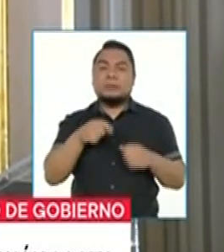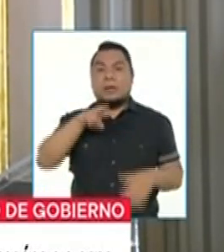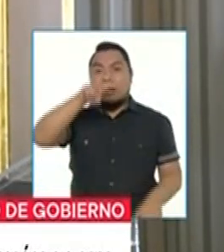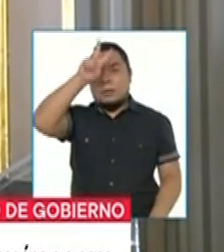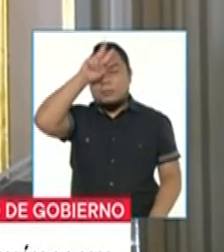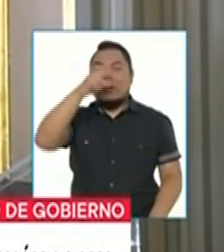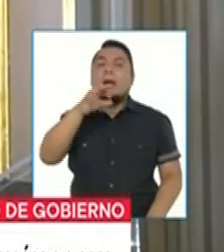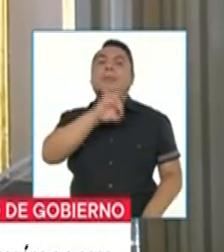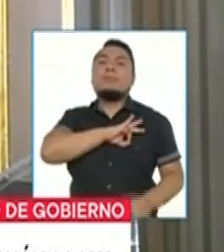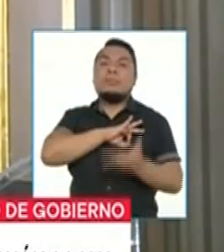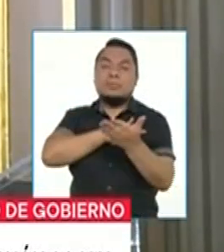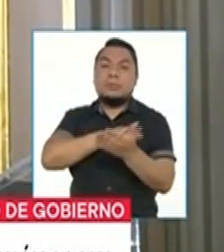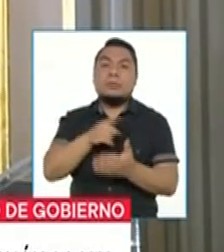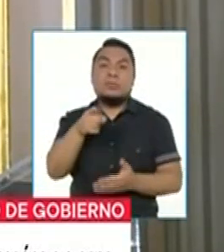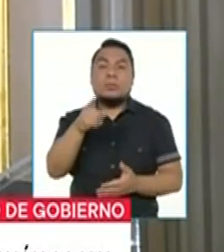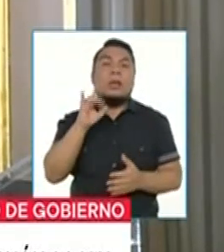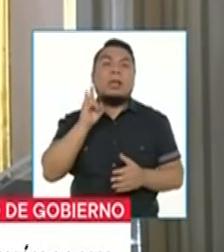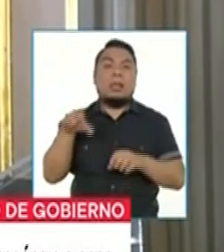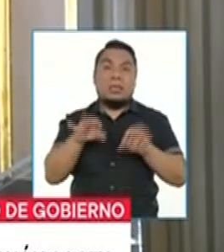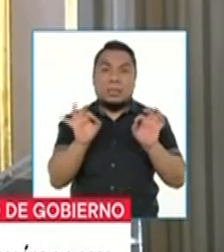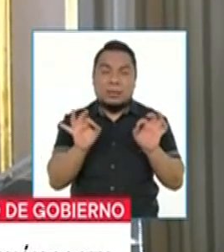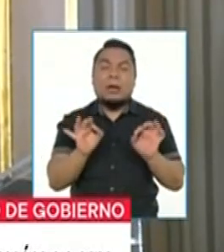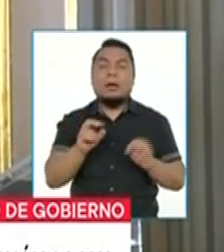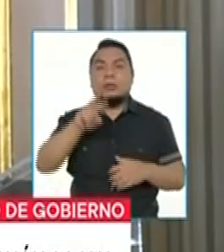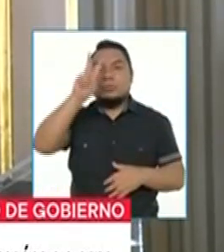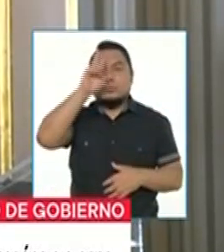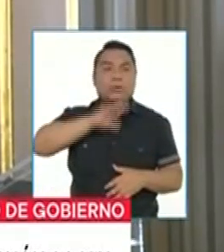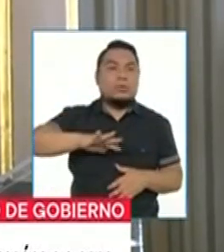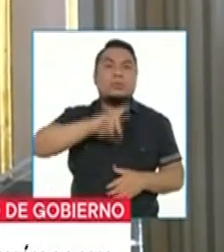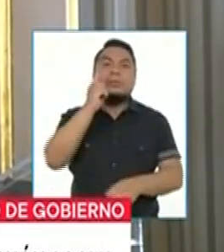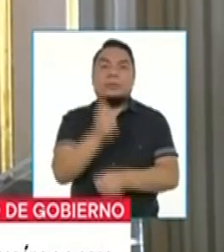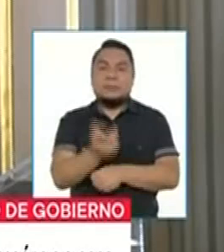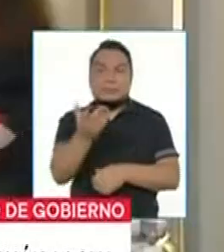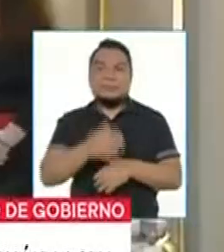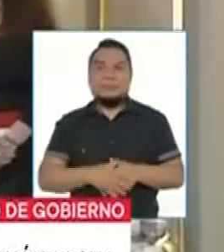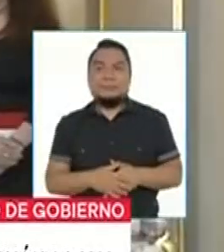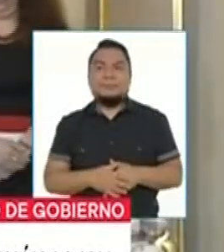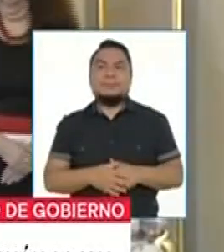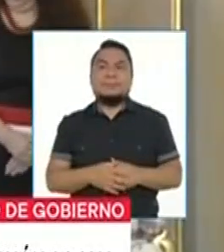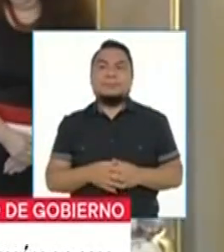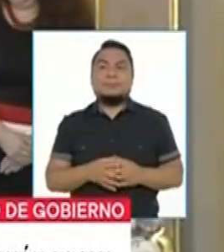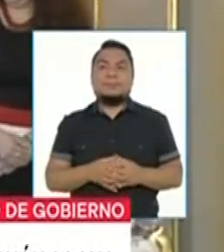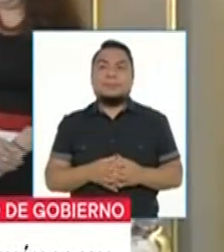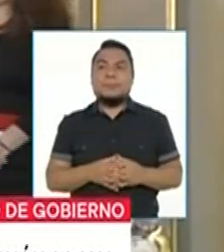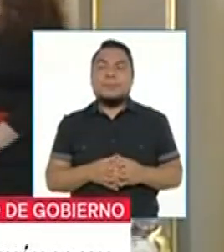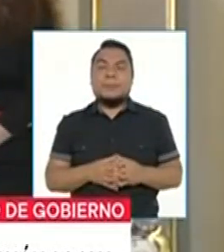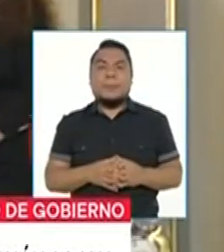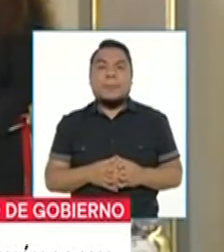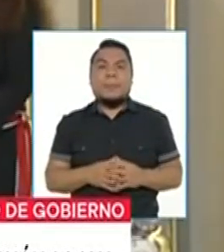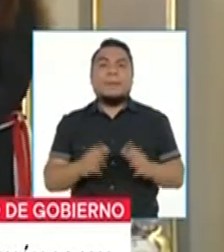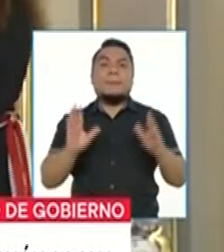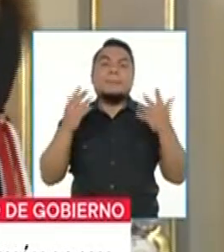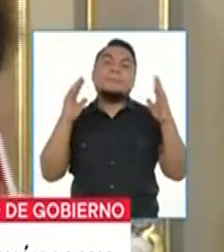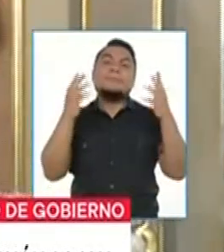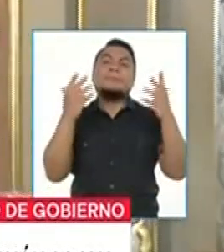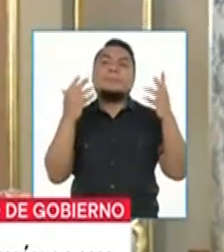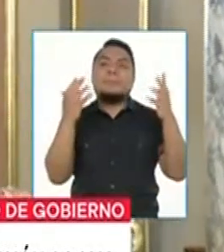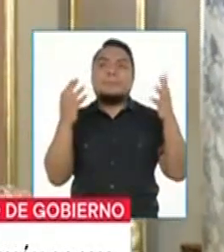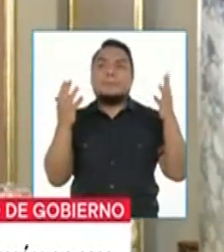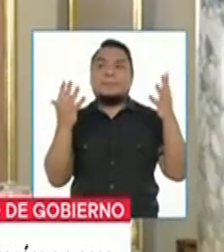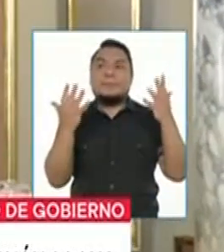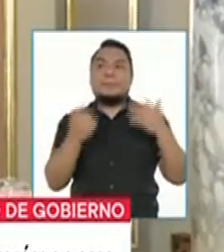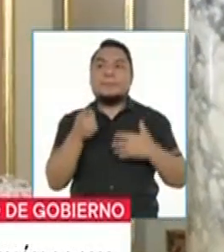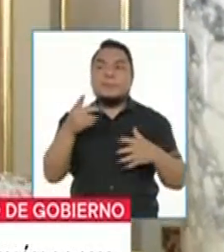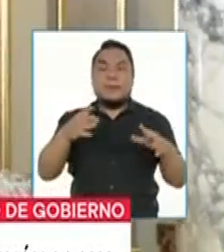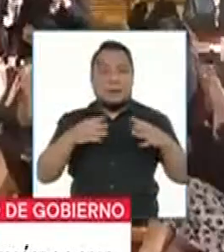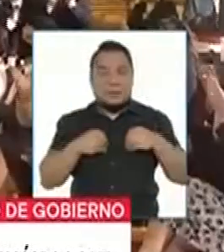tiene una... Hay que chocar madera, no, Jaime. No, no, no. Nada, por de favor. De los mejores gabinetes. No llamen a las